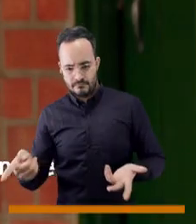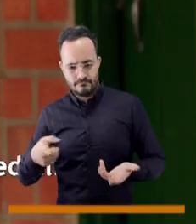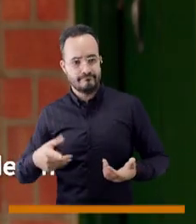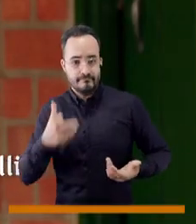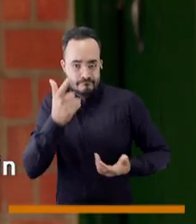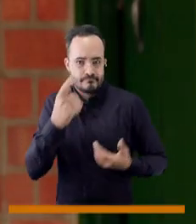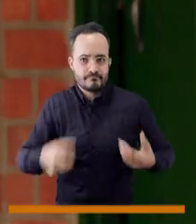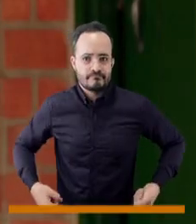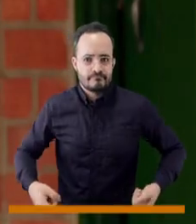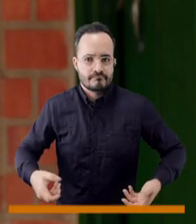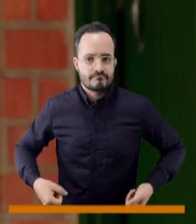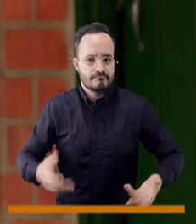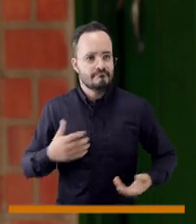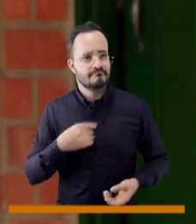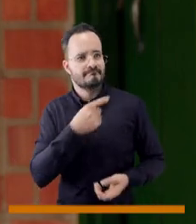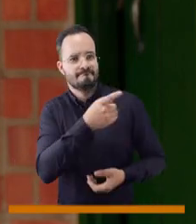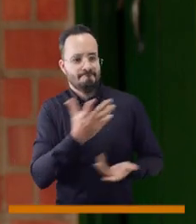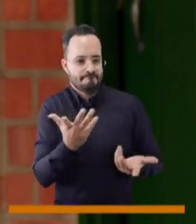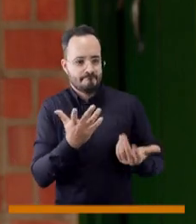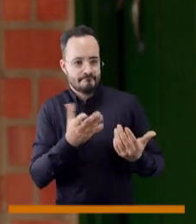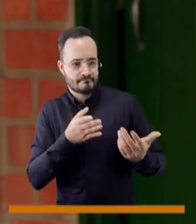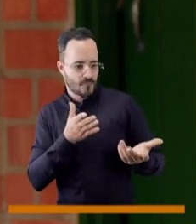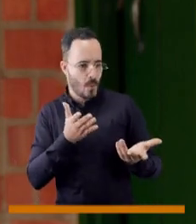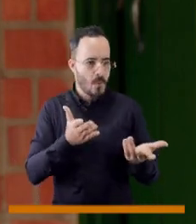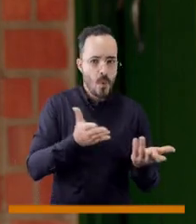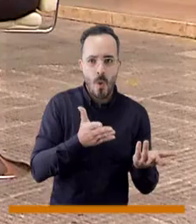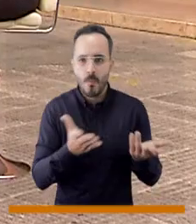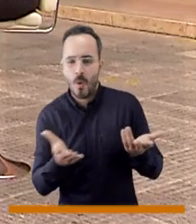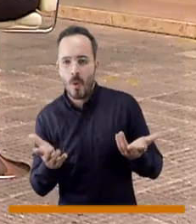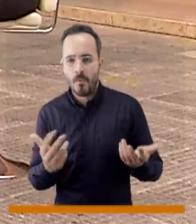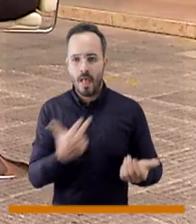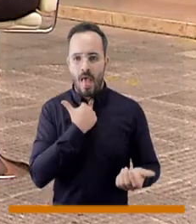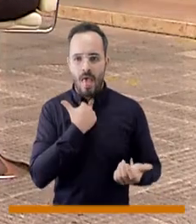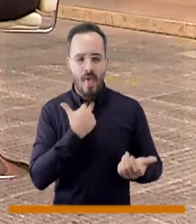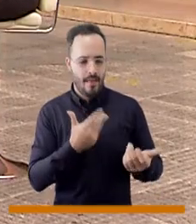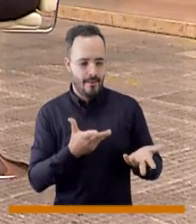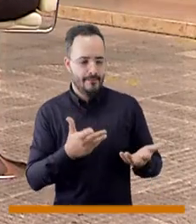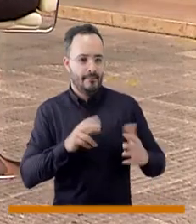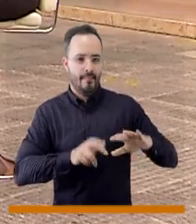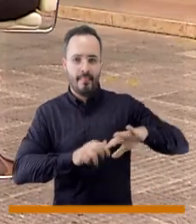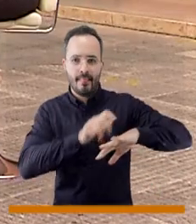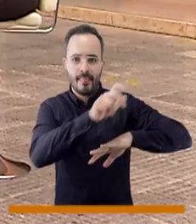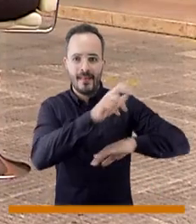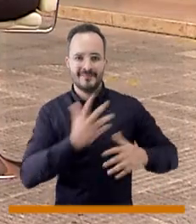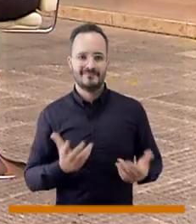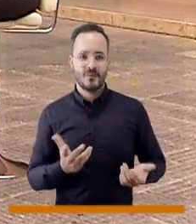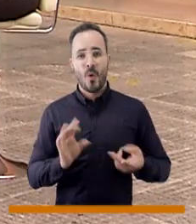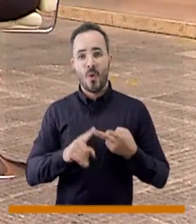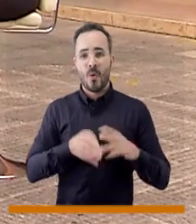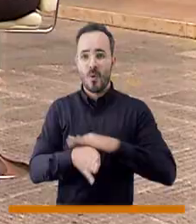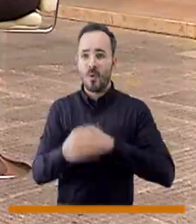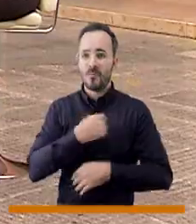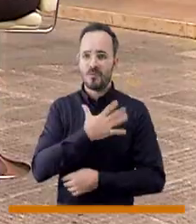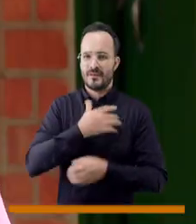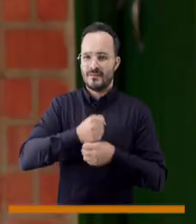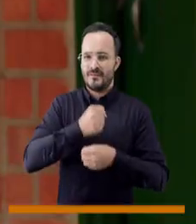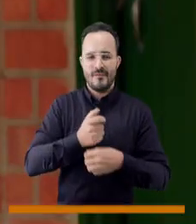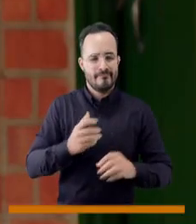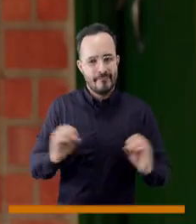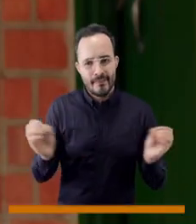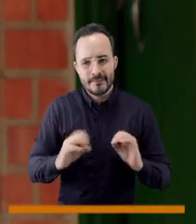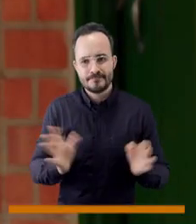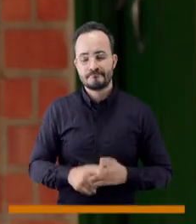unas... gente en silla de ruedas, no tienen para poder tener un acceso a una empresa. Queremos tener más acceso a empresas,